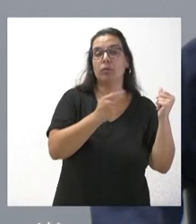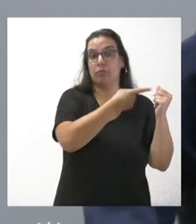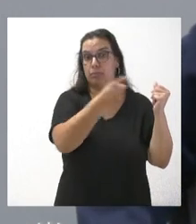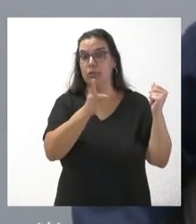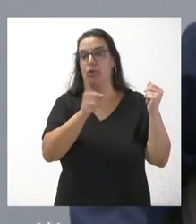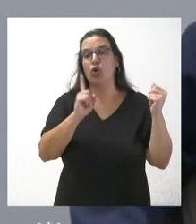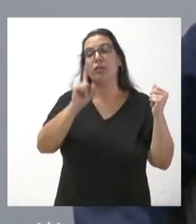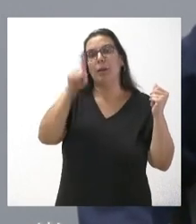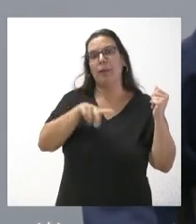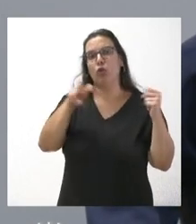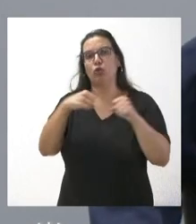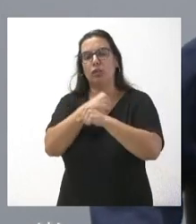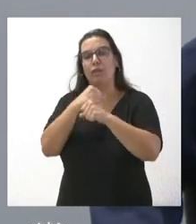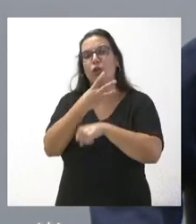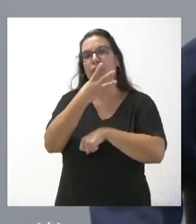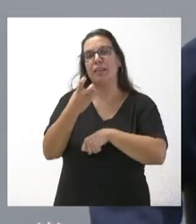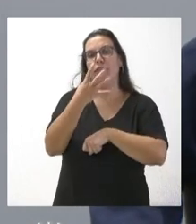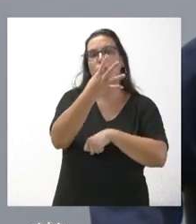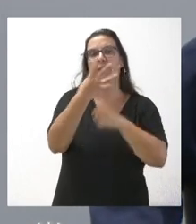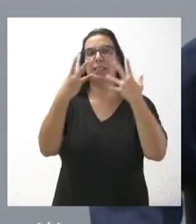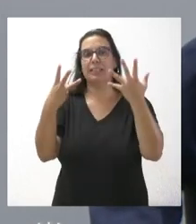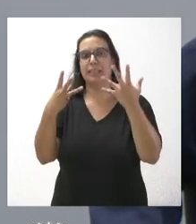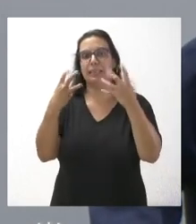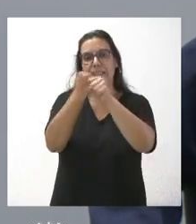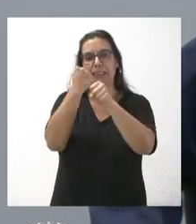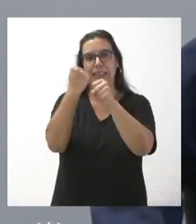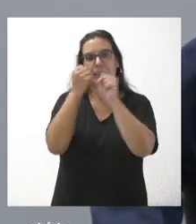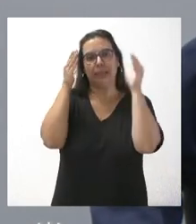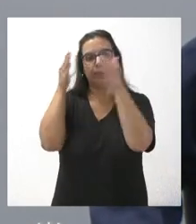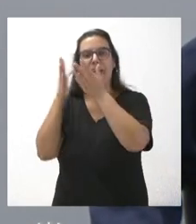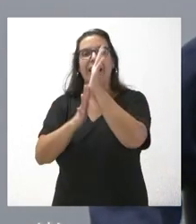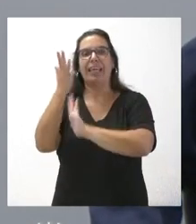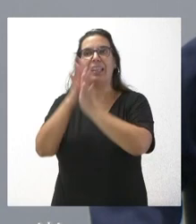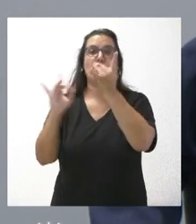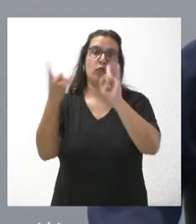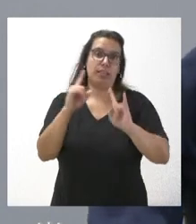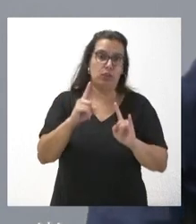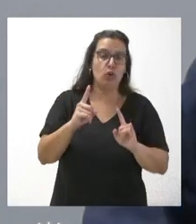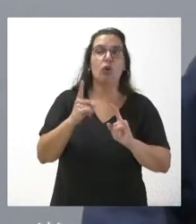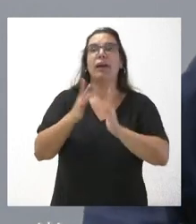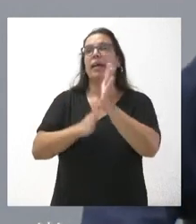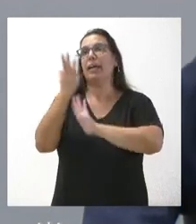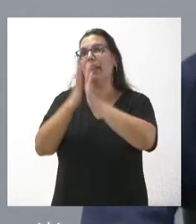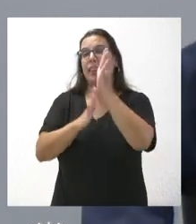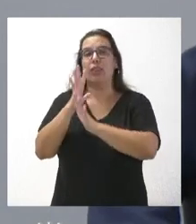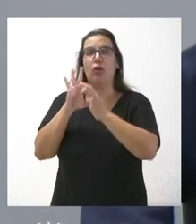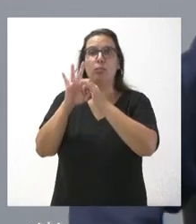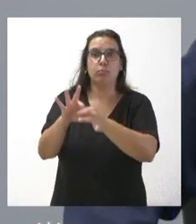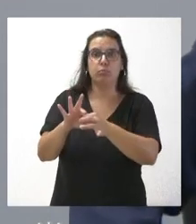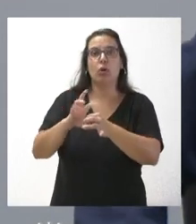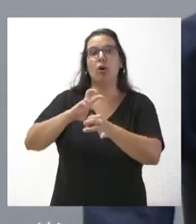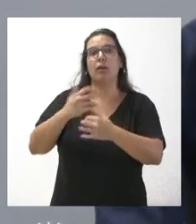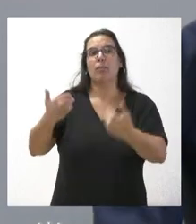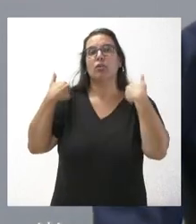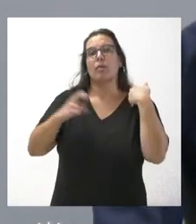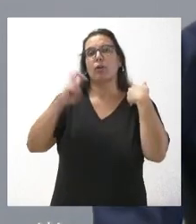796, sino también para otras 393 intervenciones en incendios que no son forestales, que son bueno, de responsabilidad de otras administraciones. Hablamos